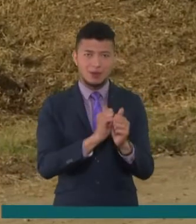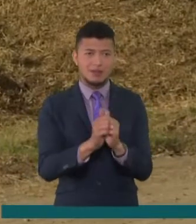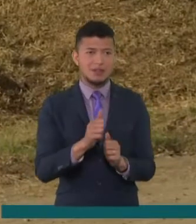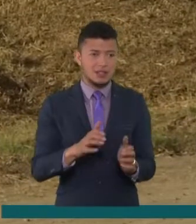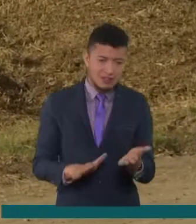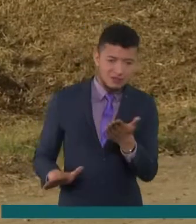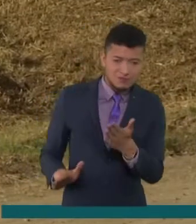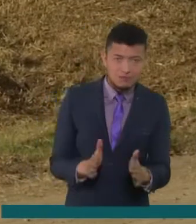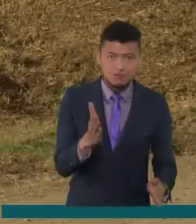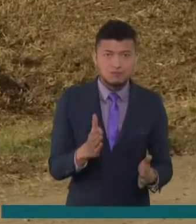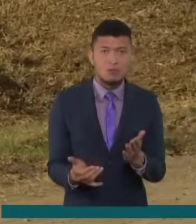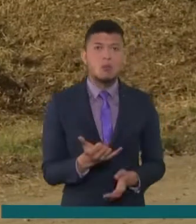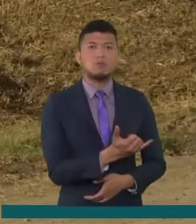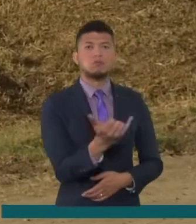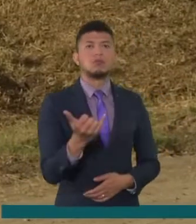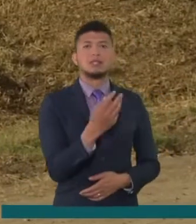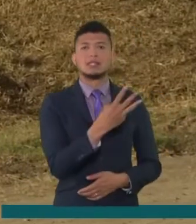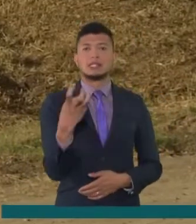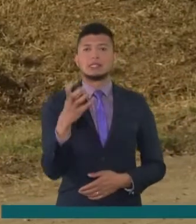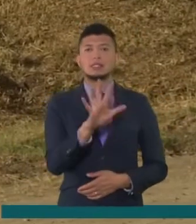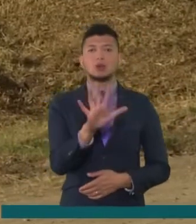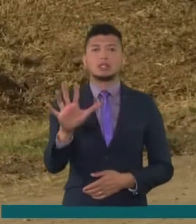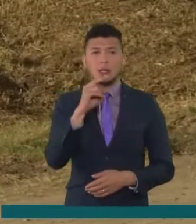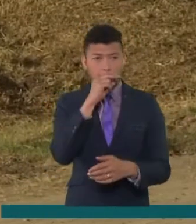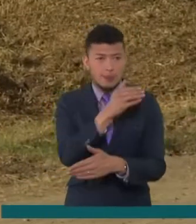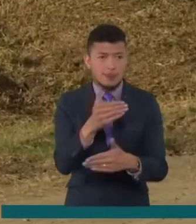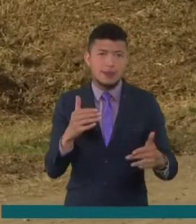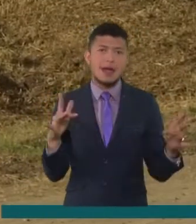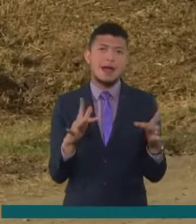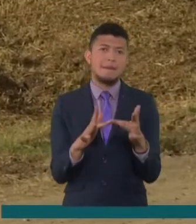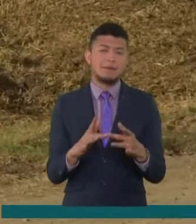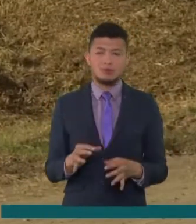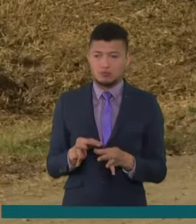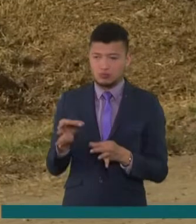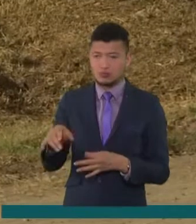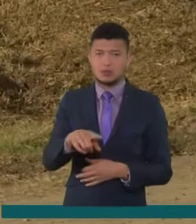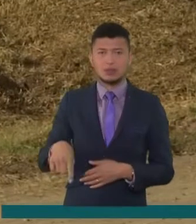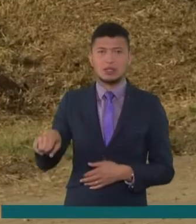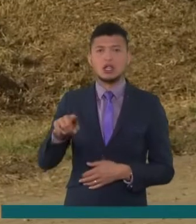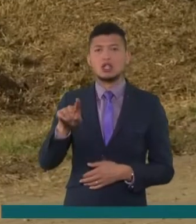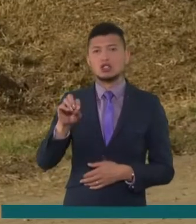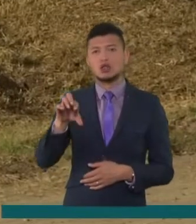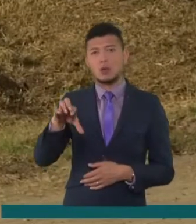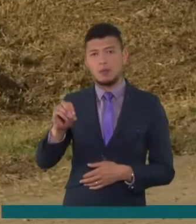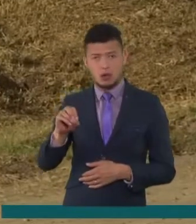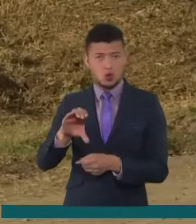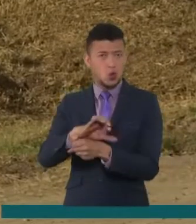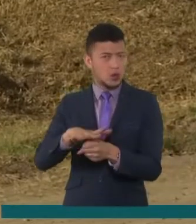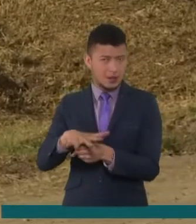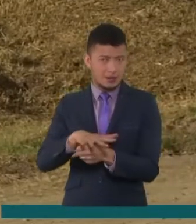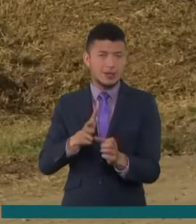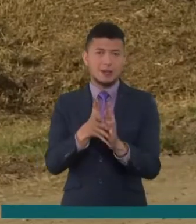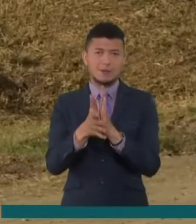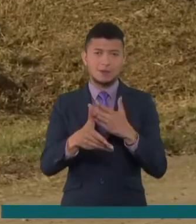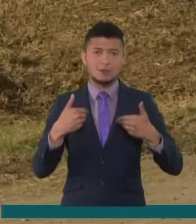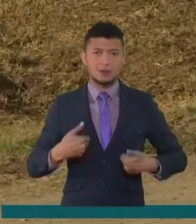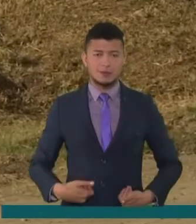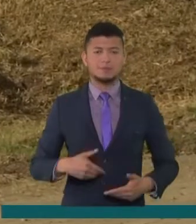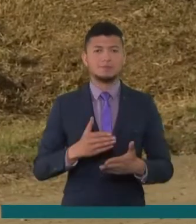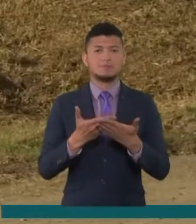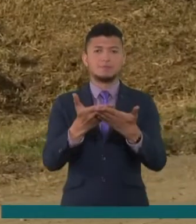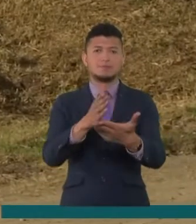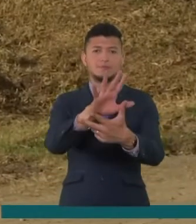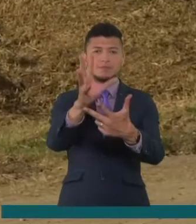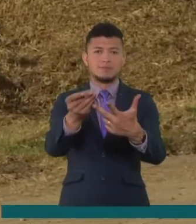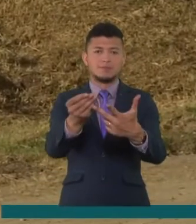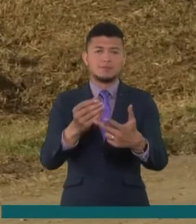que en la actualidad cuentan con 355 niños desde municipio de sopó en el departamento de cundinamarca informó carolina escandón